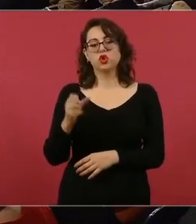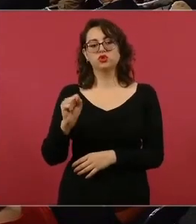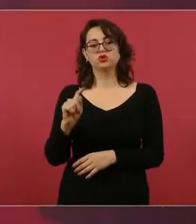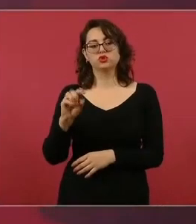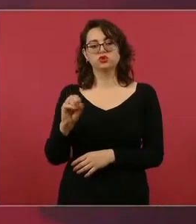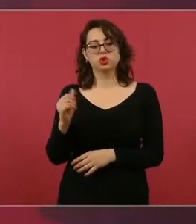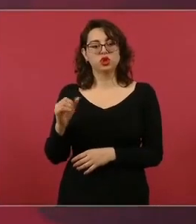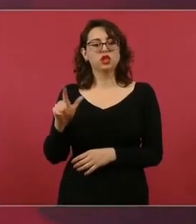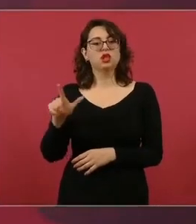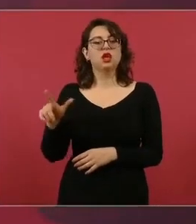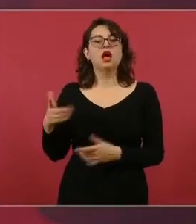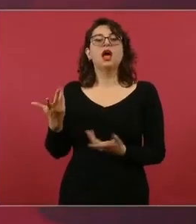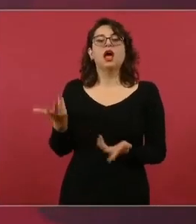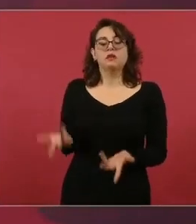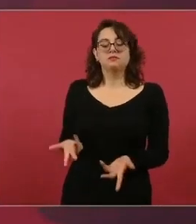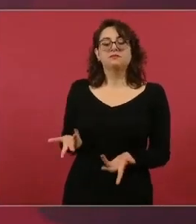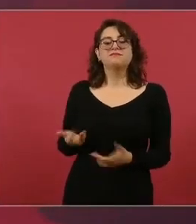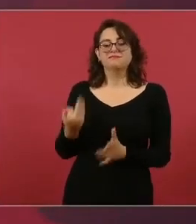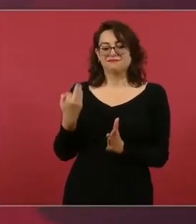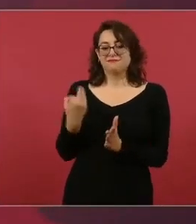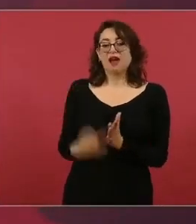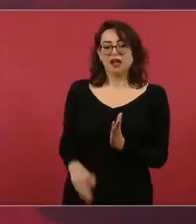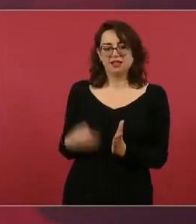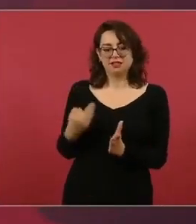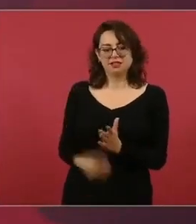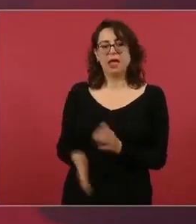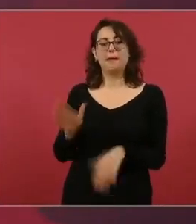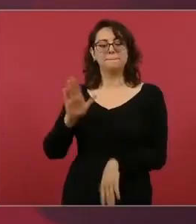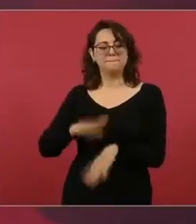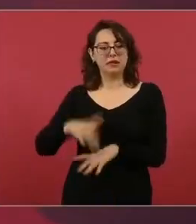aunque nos falta seguir limpiando, pero